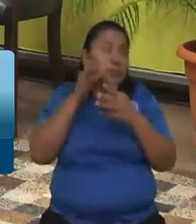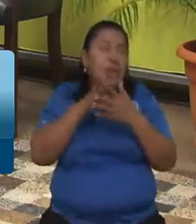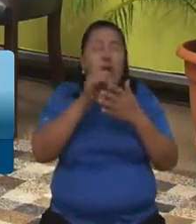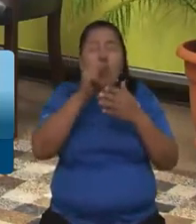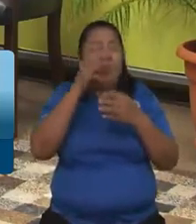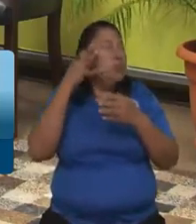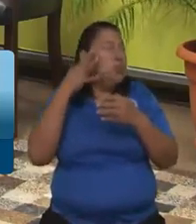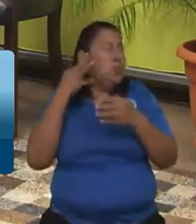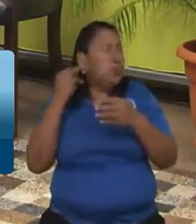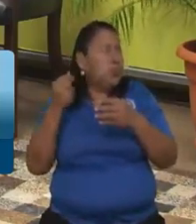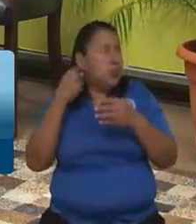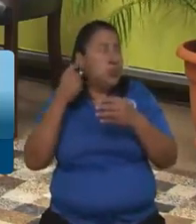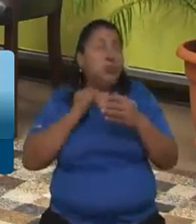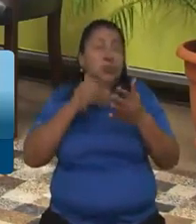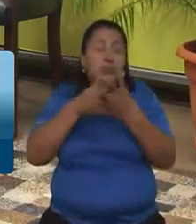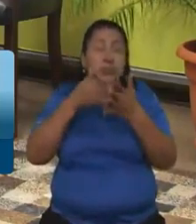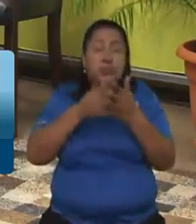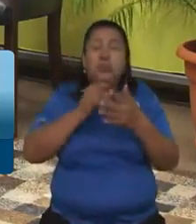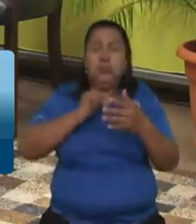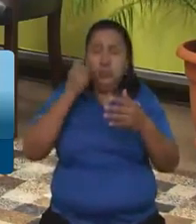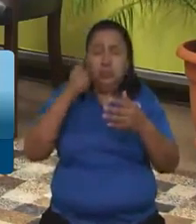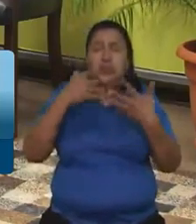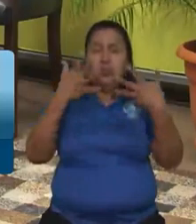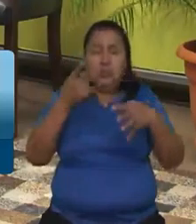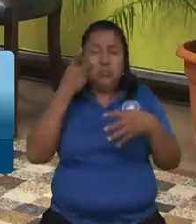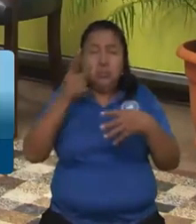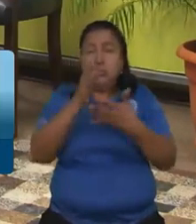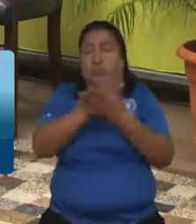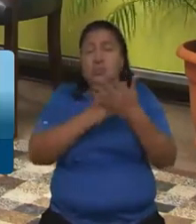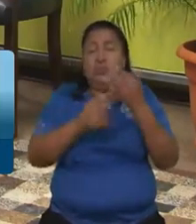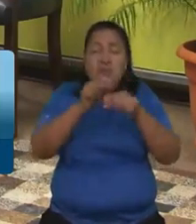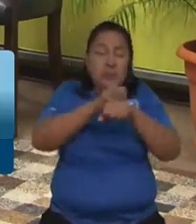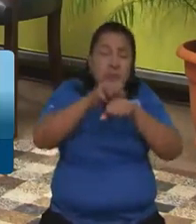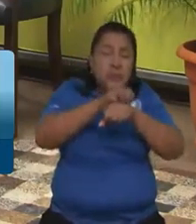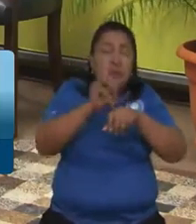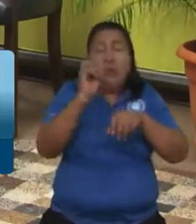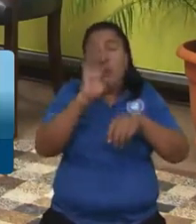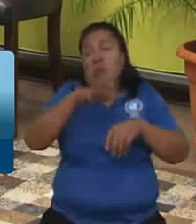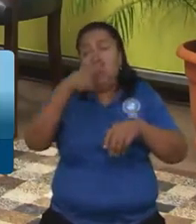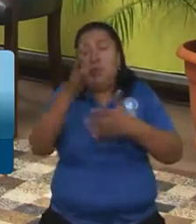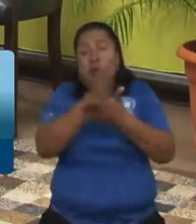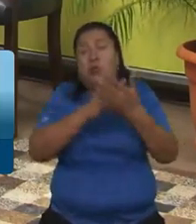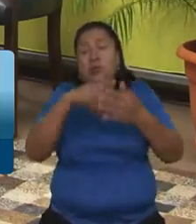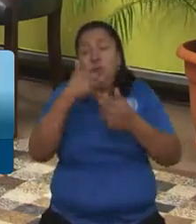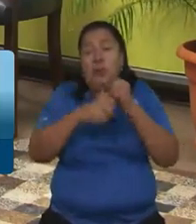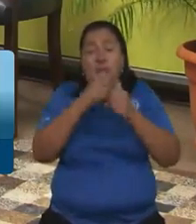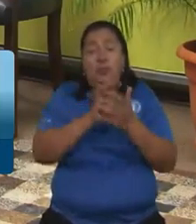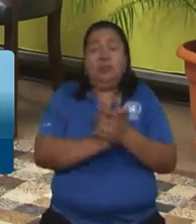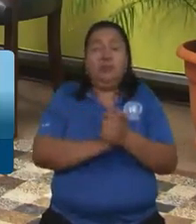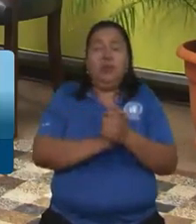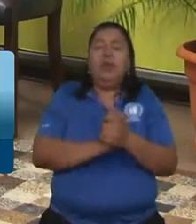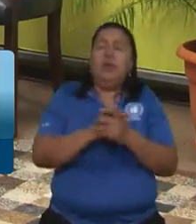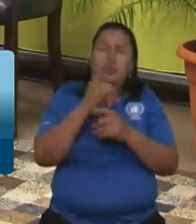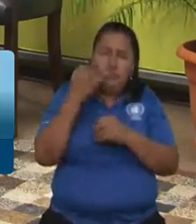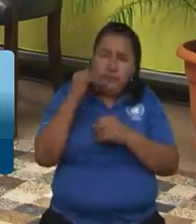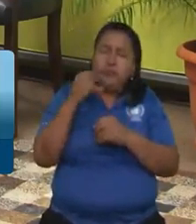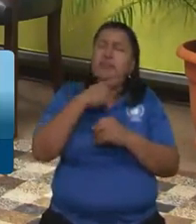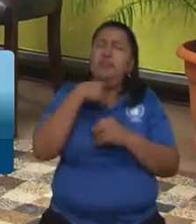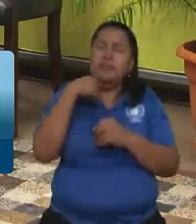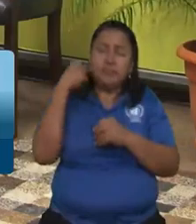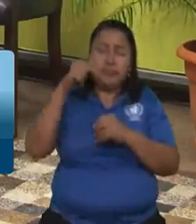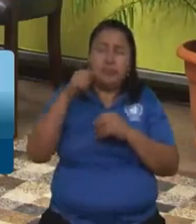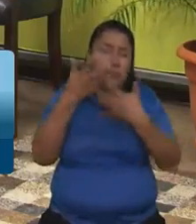agua, que introducen agua a su boca, la mezclan con la saliva y dicen que eso es y bueno. Después